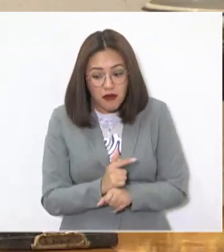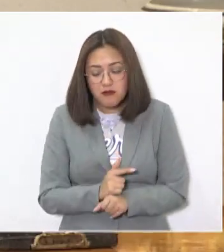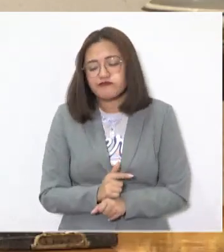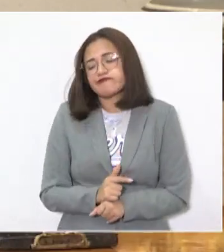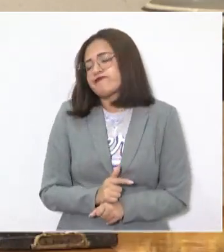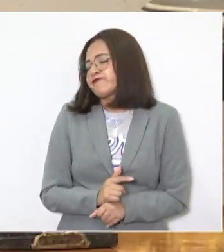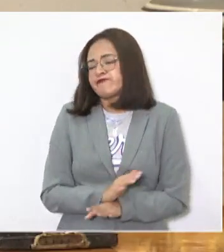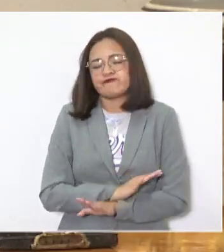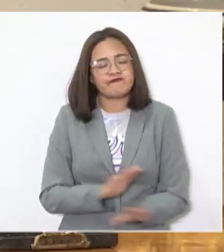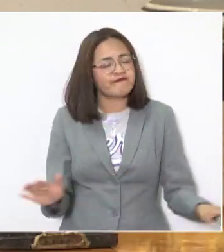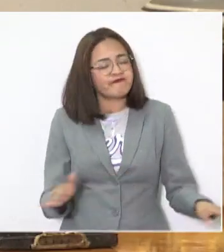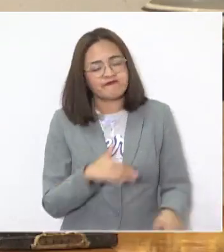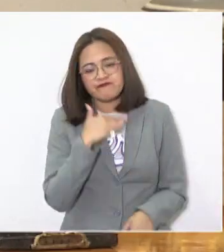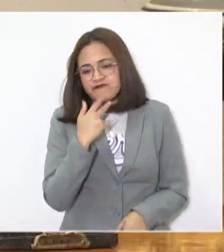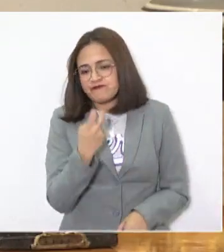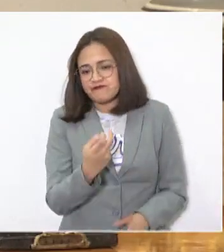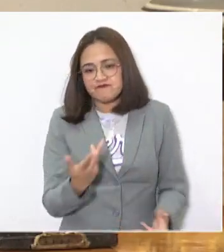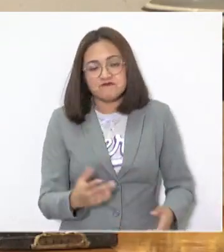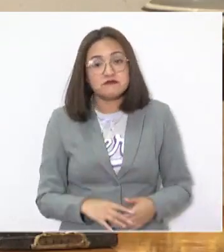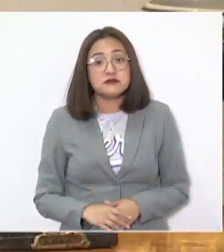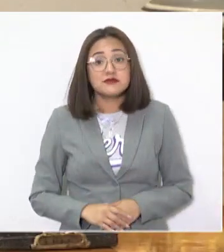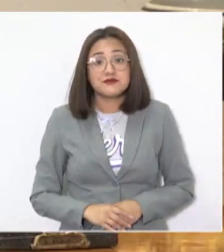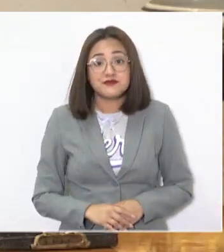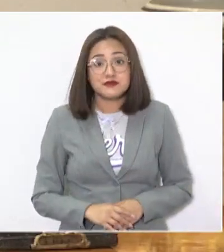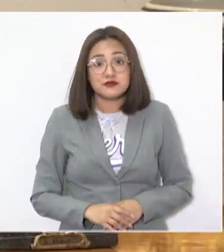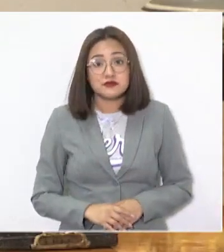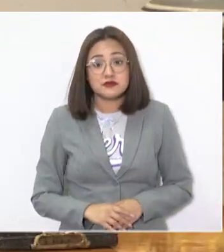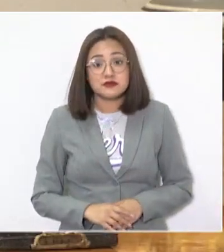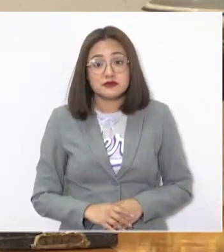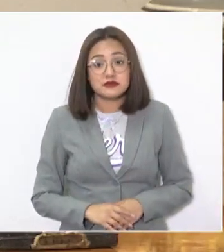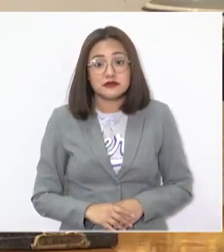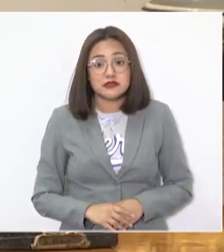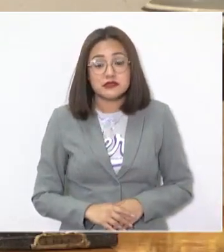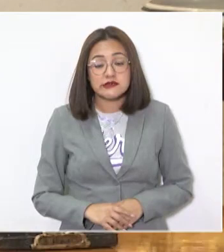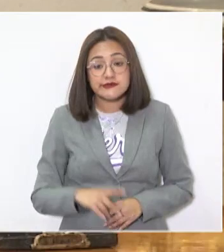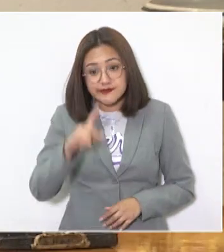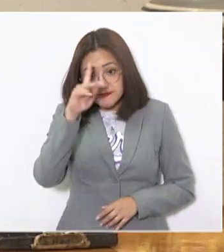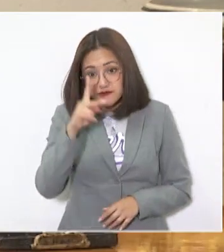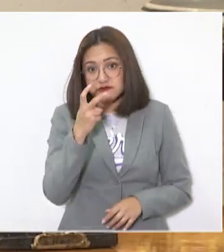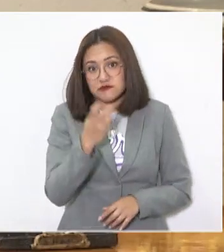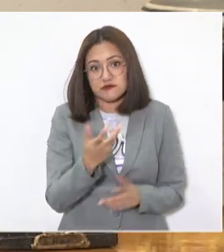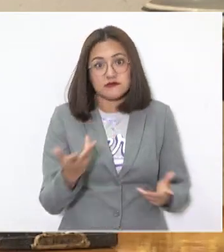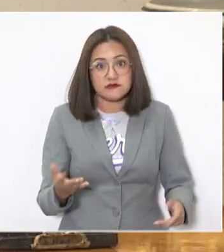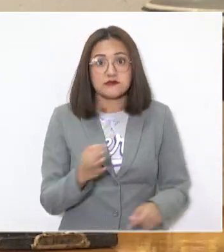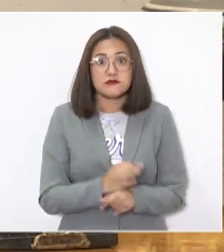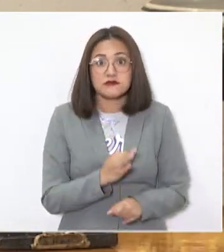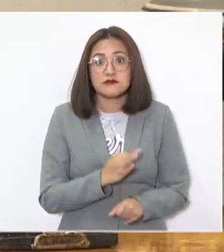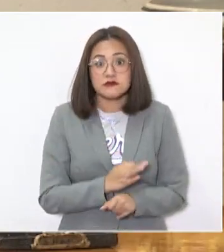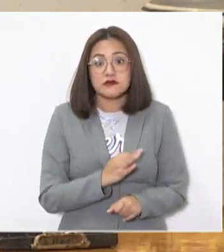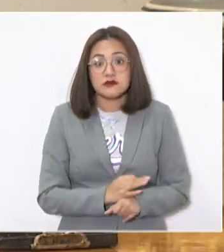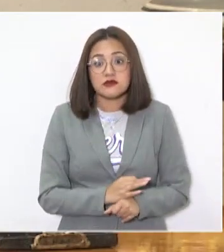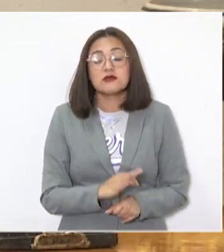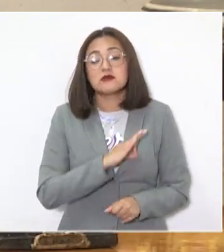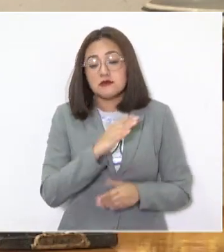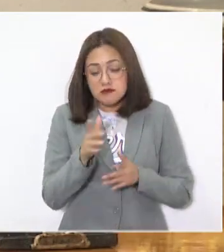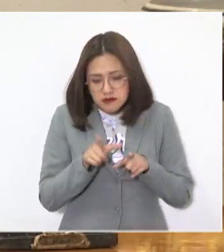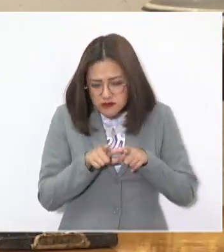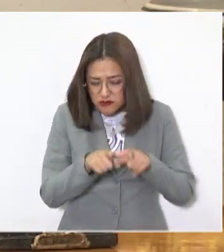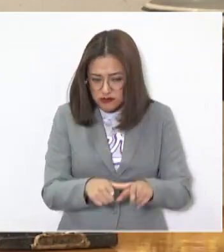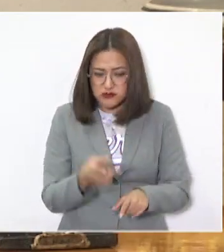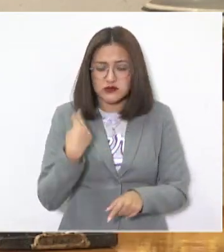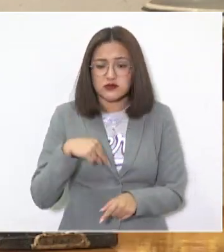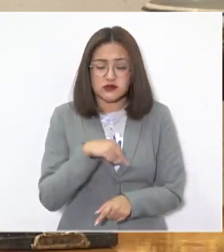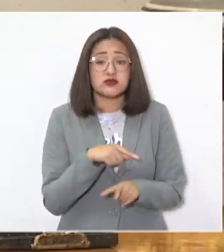corrupción. Fue mayor el tema. Y lo peor es eso. Que vamos a seguirle,